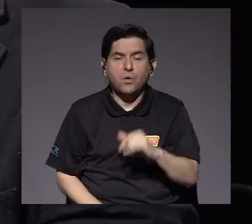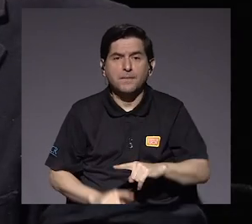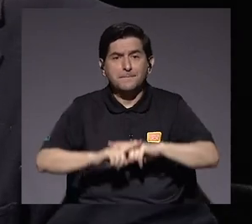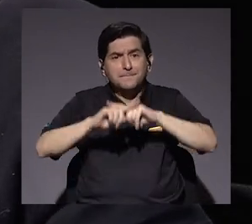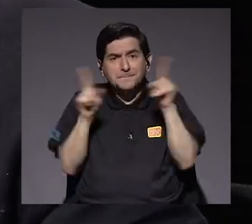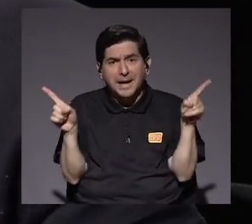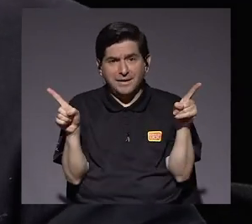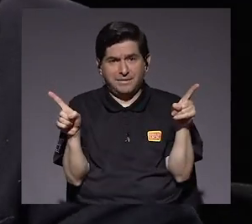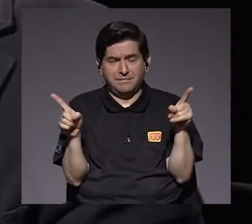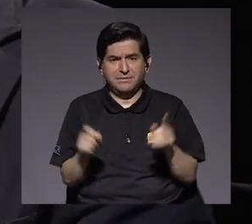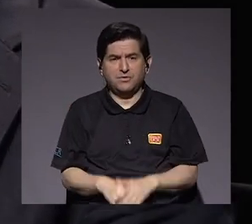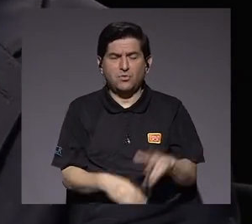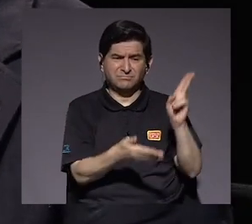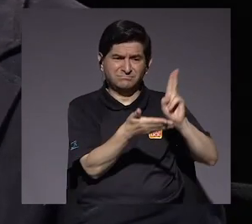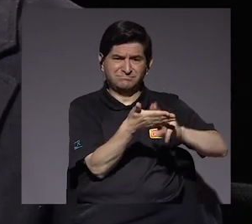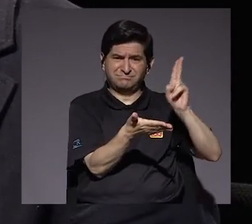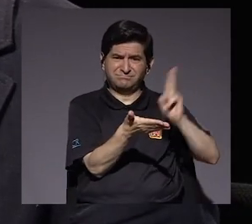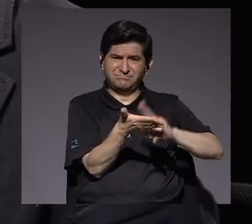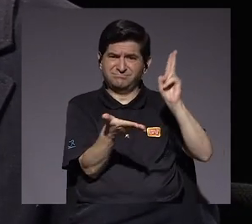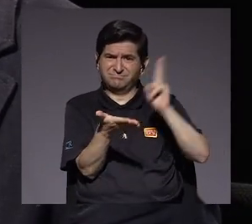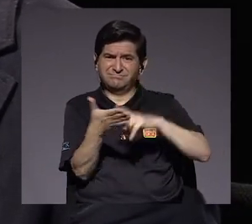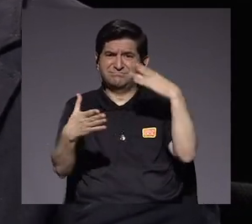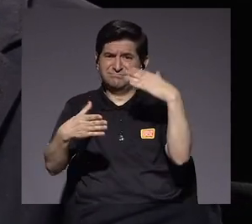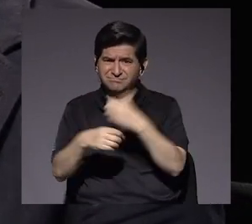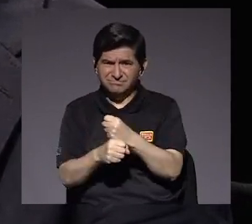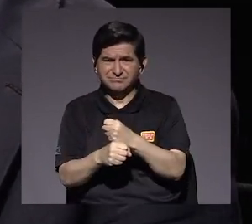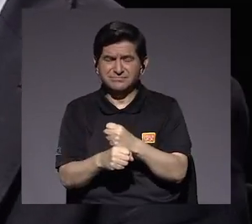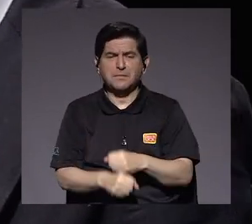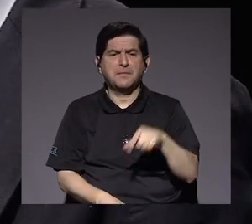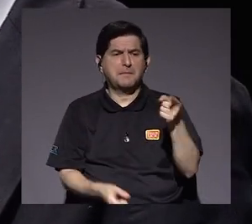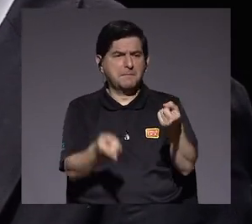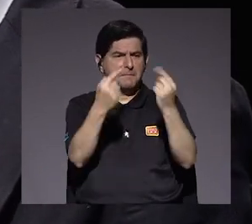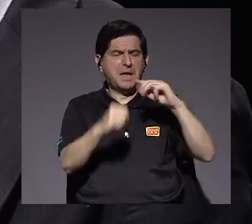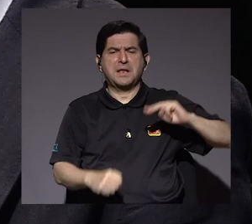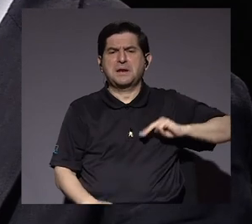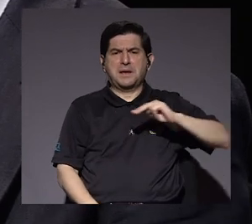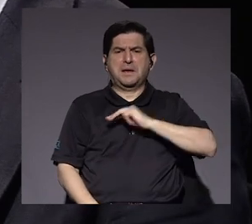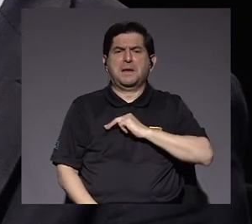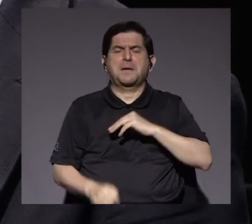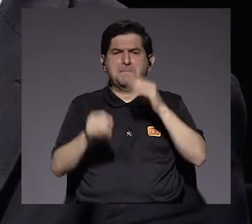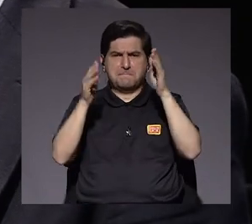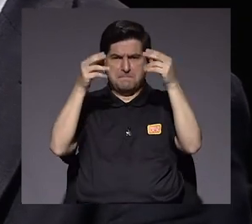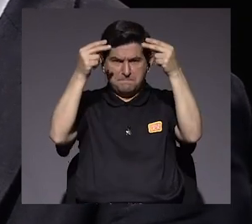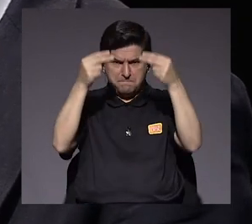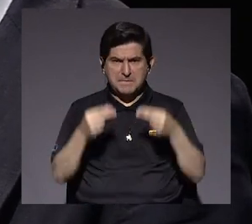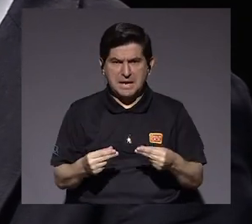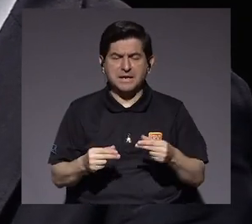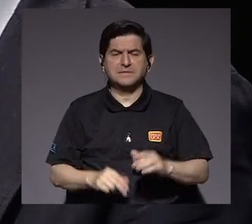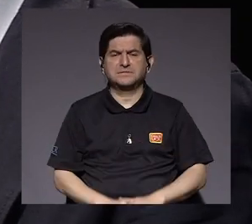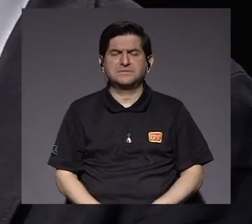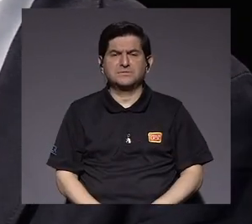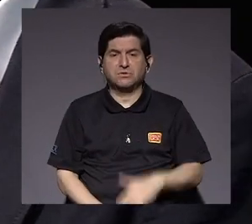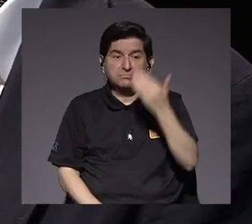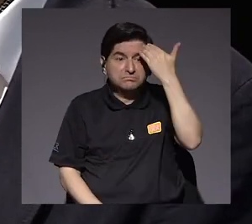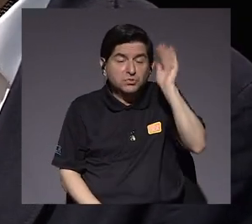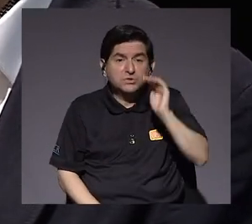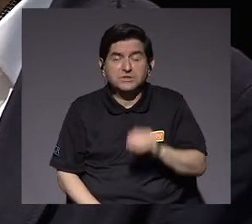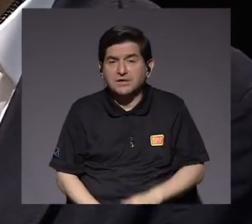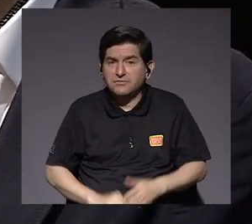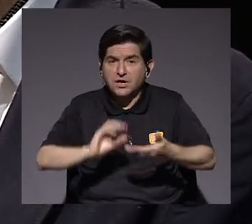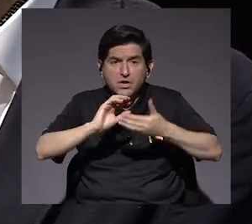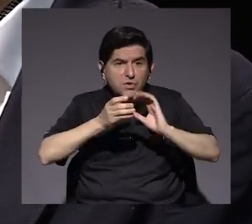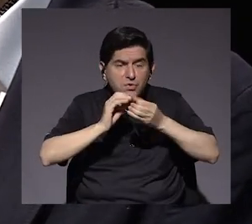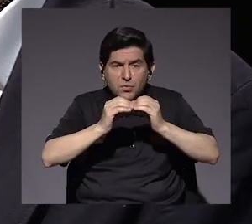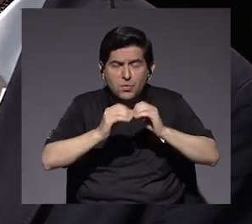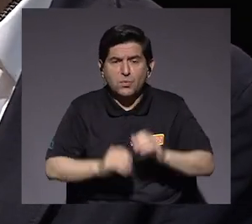que pasa es que se han hecho contrataciones, por decirlo de alguna manera, se trae un ministro de Hacienda cuando efectivamente no sabíamos si los indicadores para